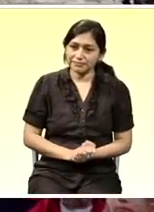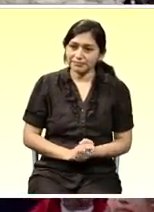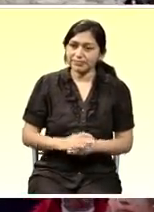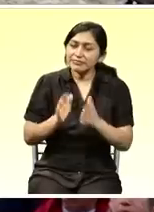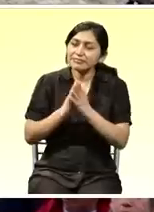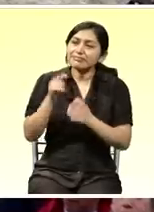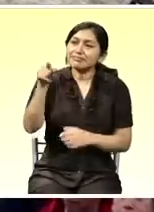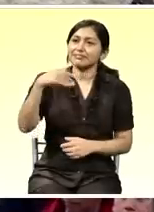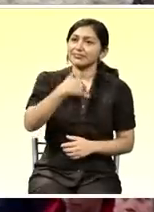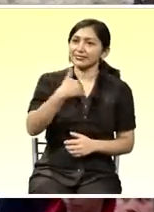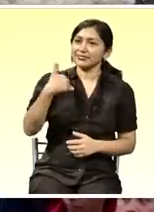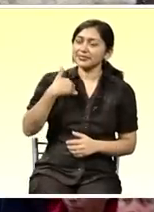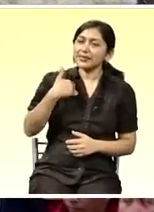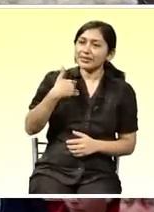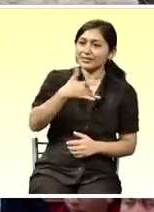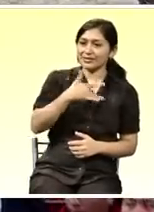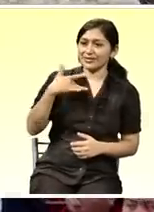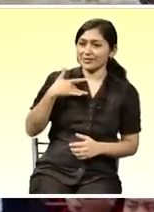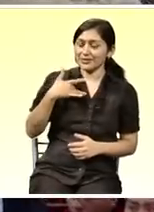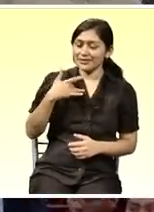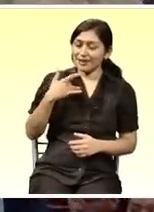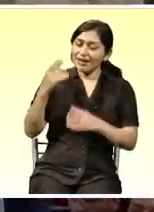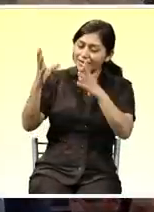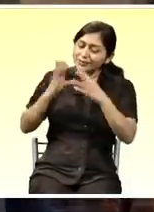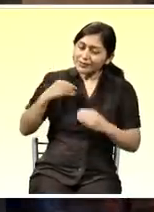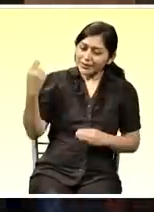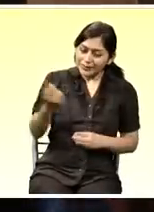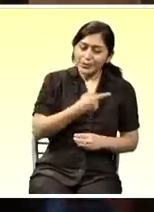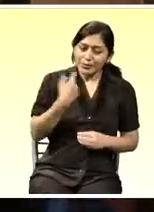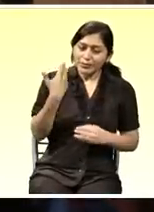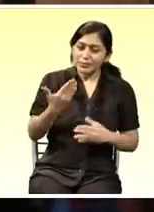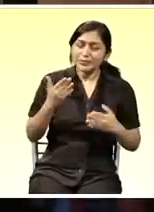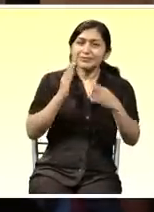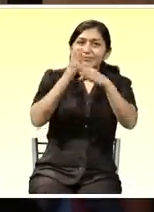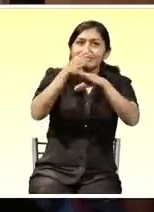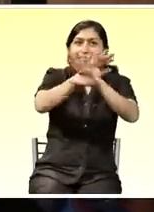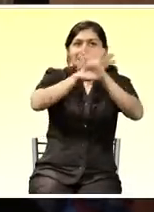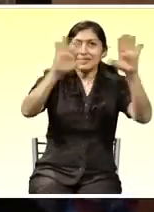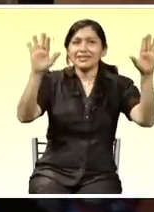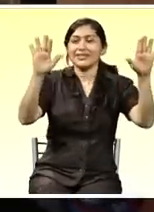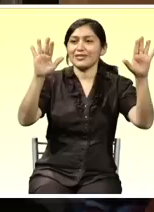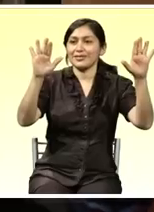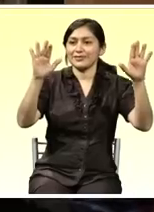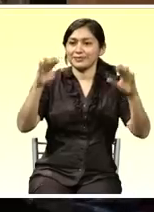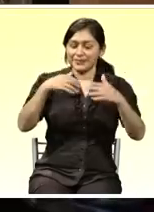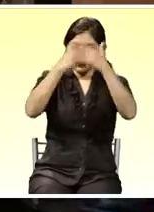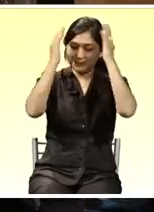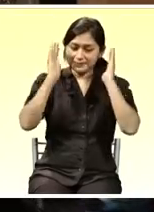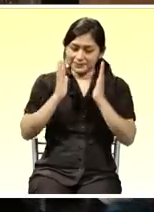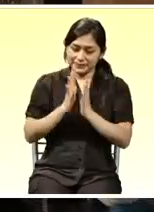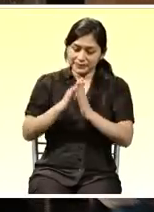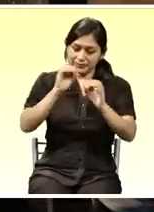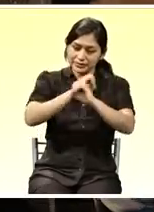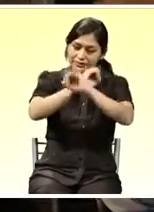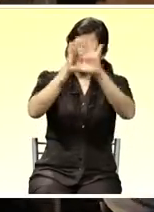Haz, madre y señora, que todos logremos el fruto después de aqueste destierro. Virgen del